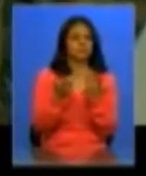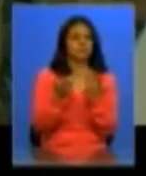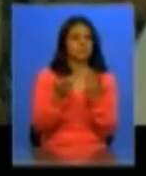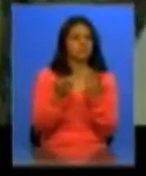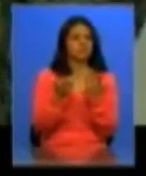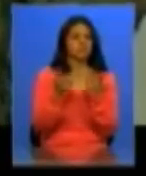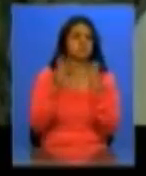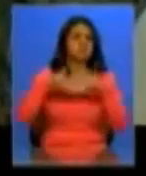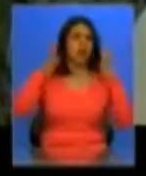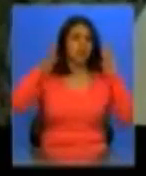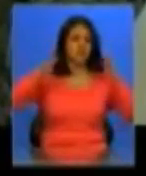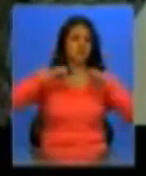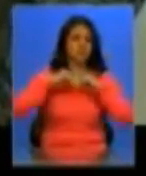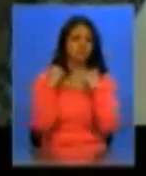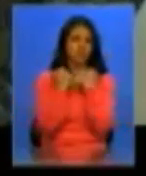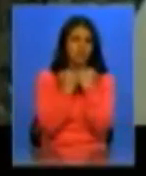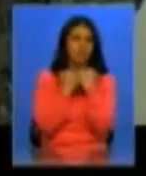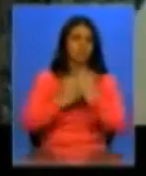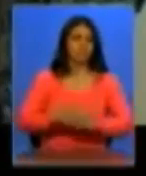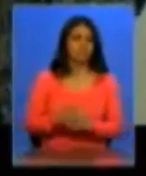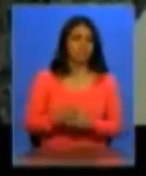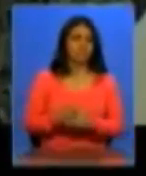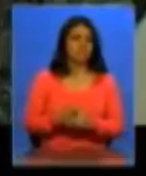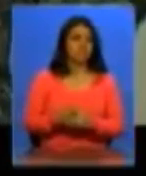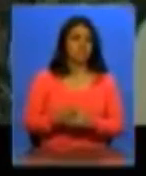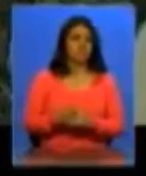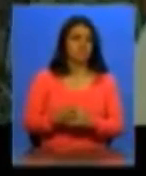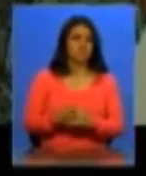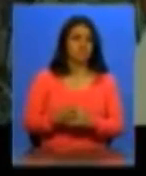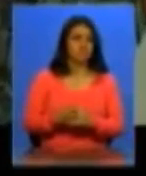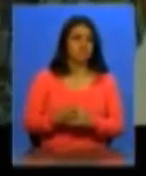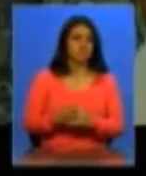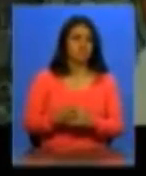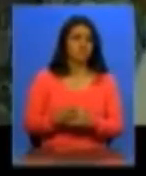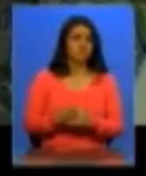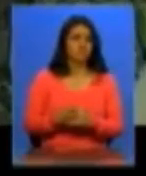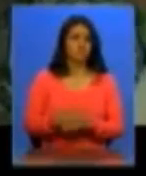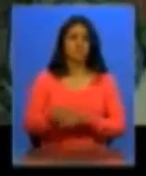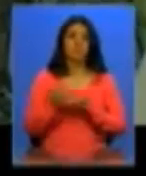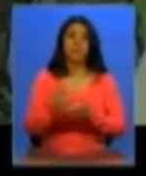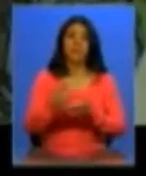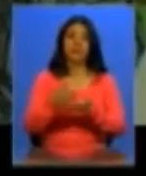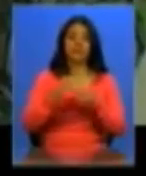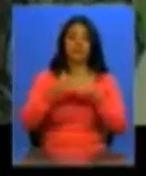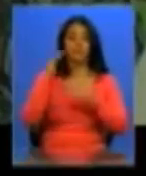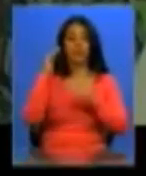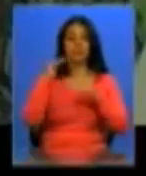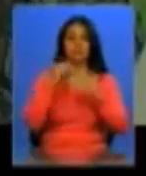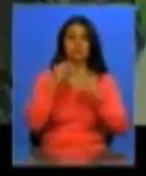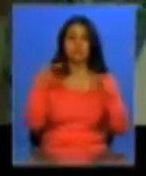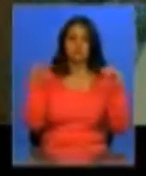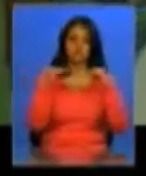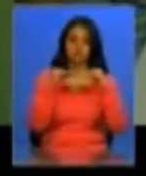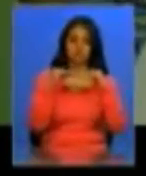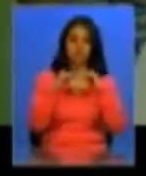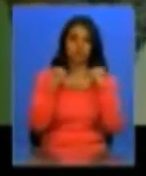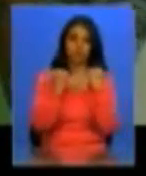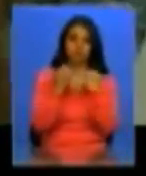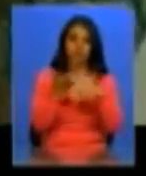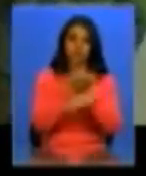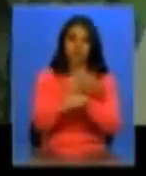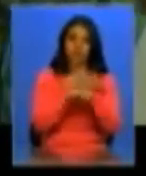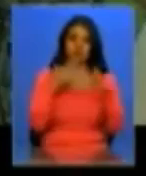corte social, la cual ha beneficiado en parte a la clase social que en años anteriores ha